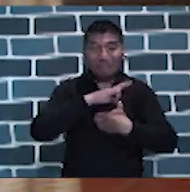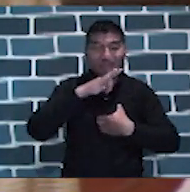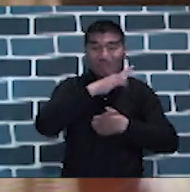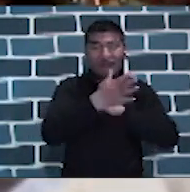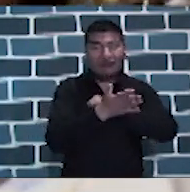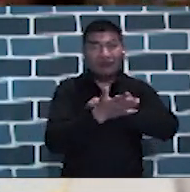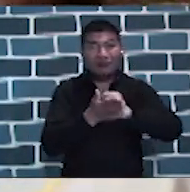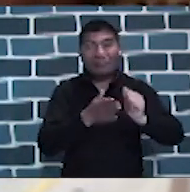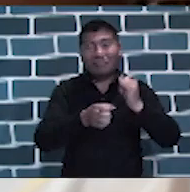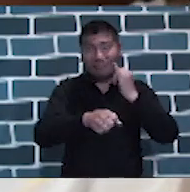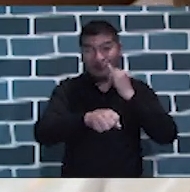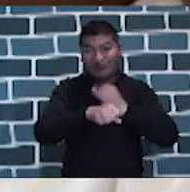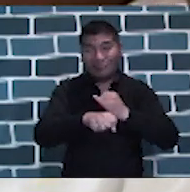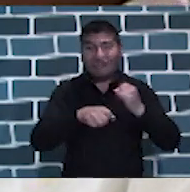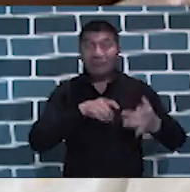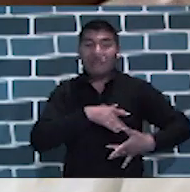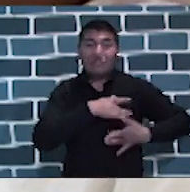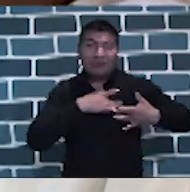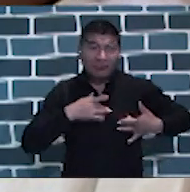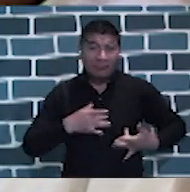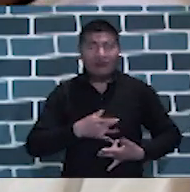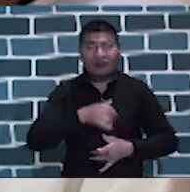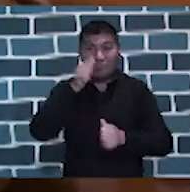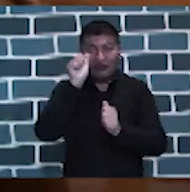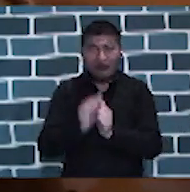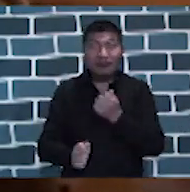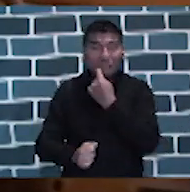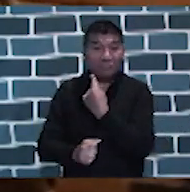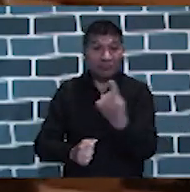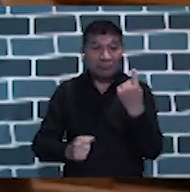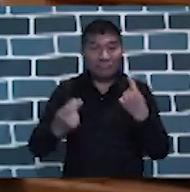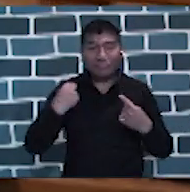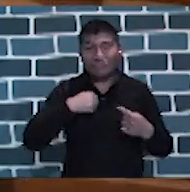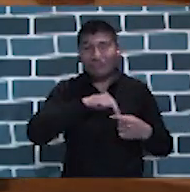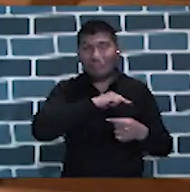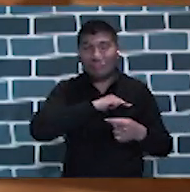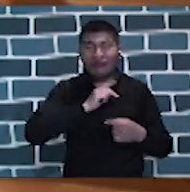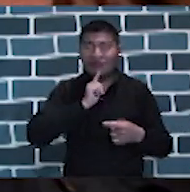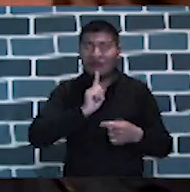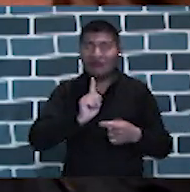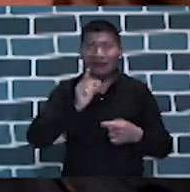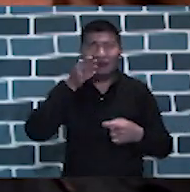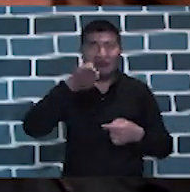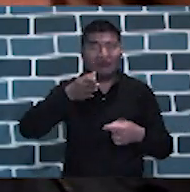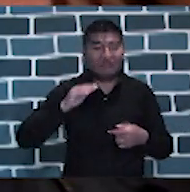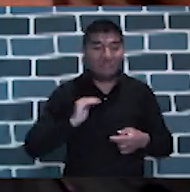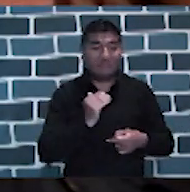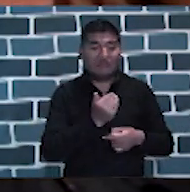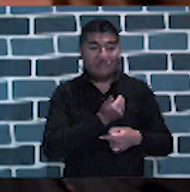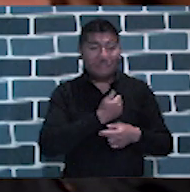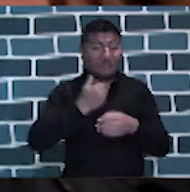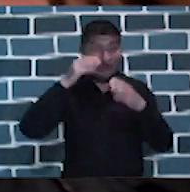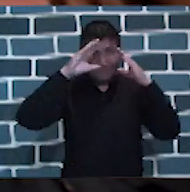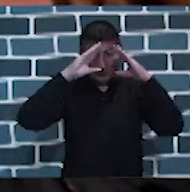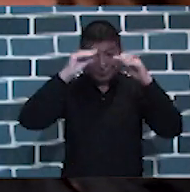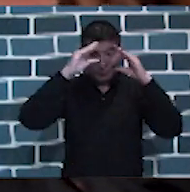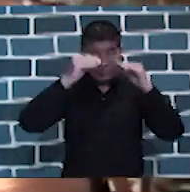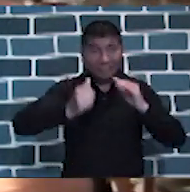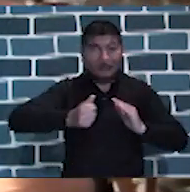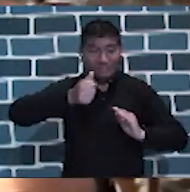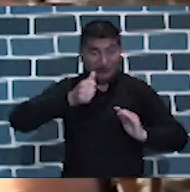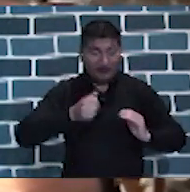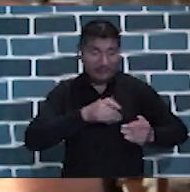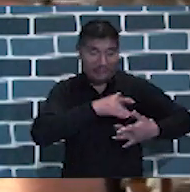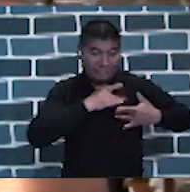Iglesia, al corazón de cada uno de nosotros, y sea nuestro maestro interior, el maestro de